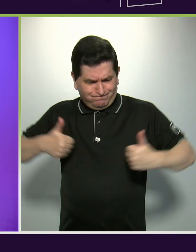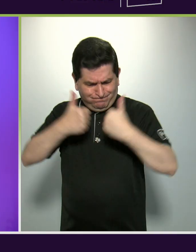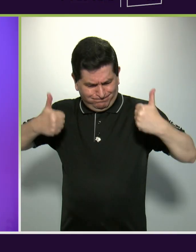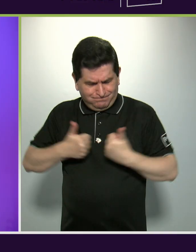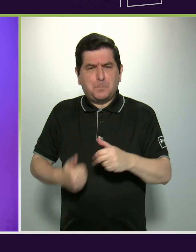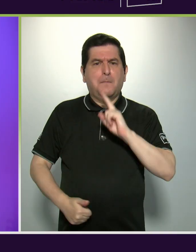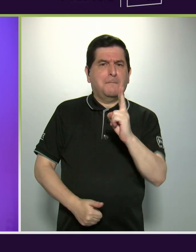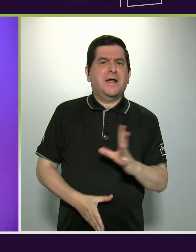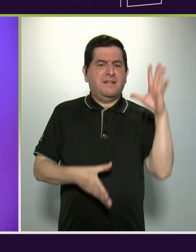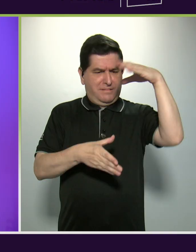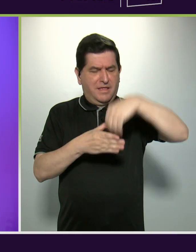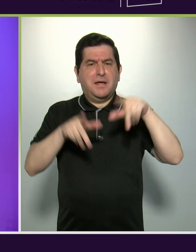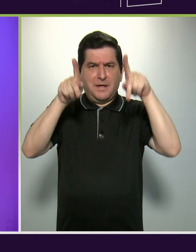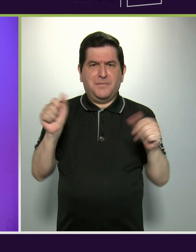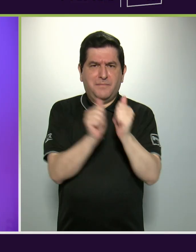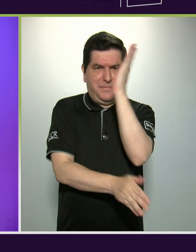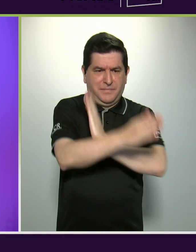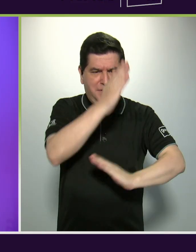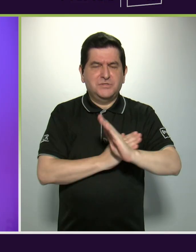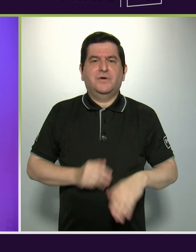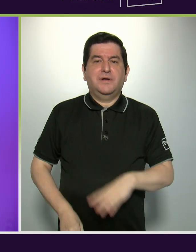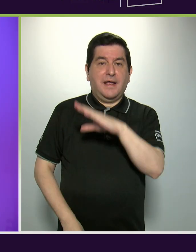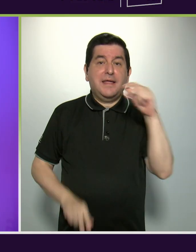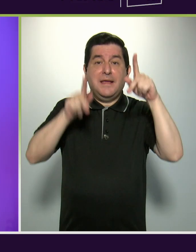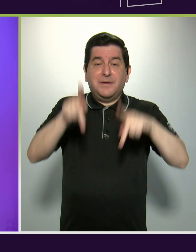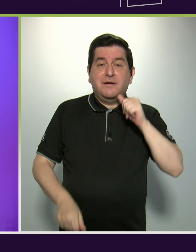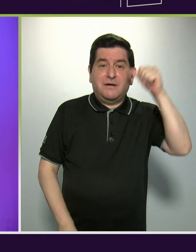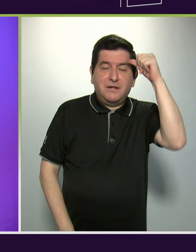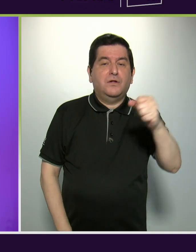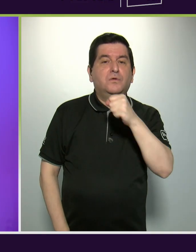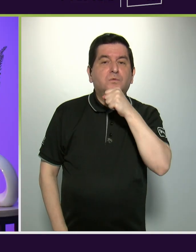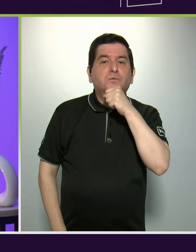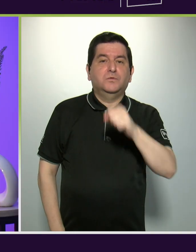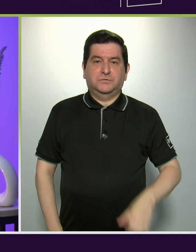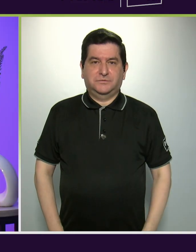la verdadera inclusión de las personas con discapacidad y personas adultas mayores.